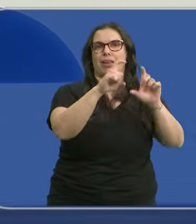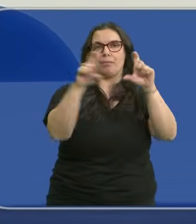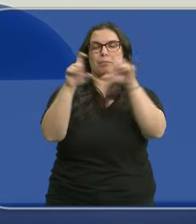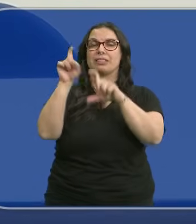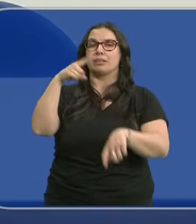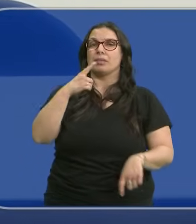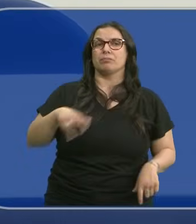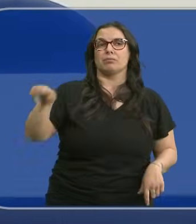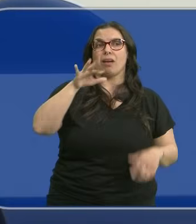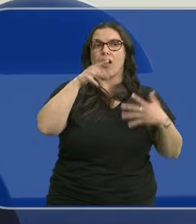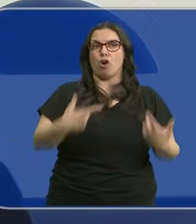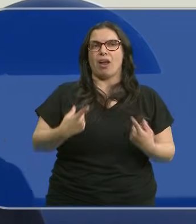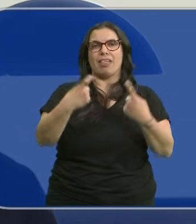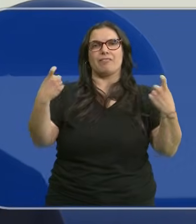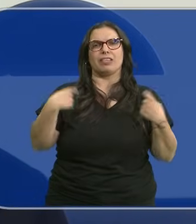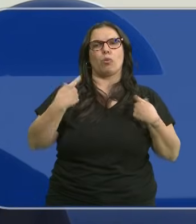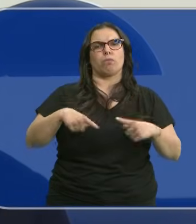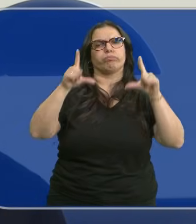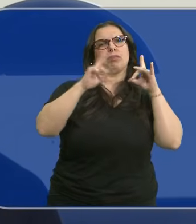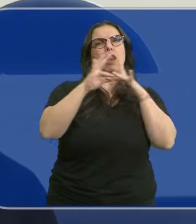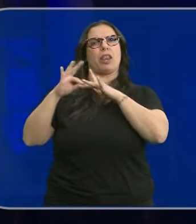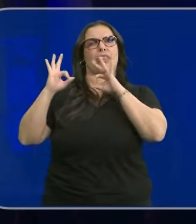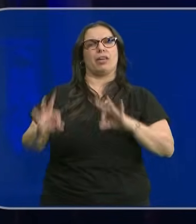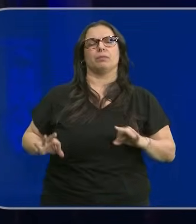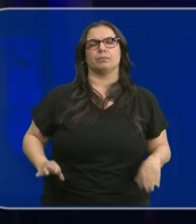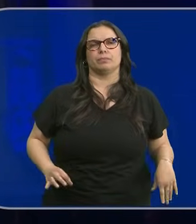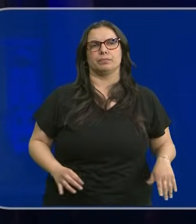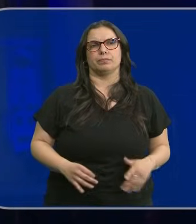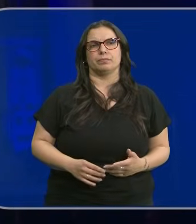insistido en la necesidad actual de los liderazgos.